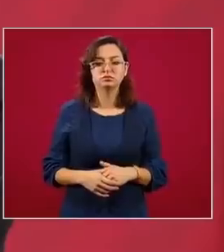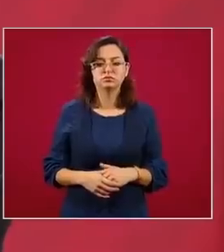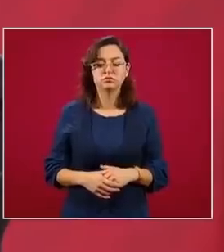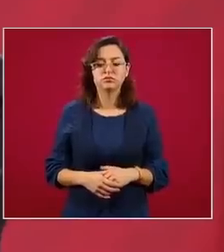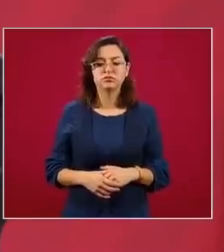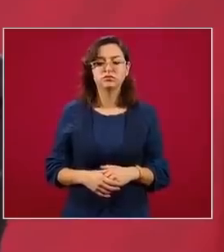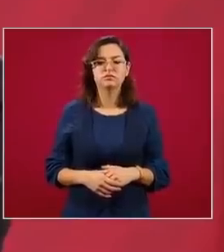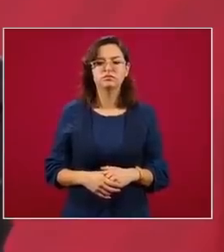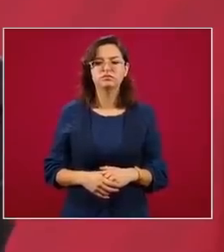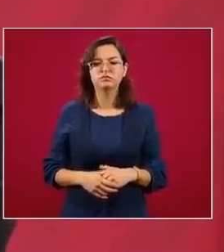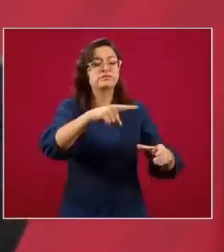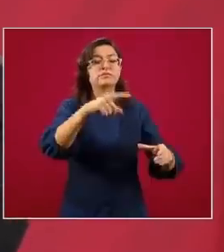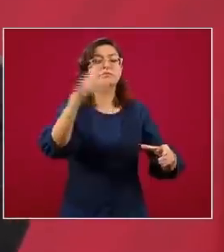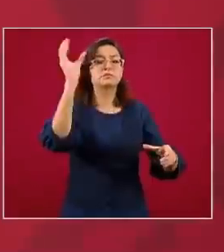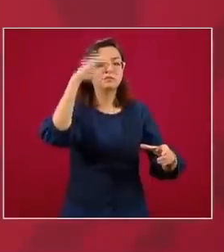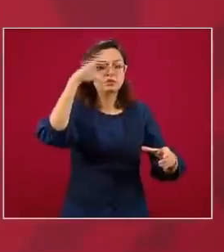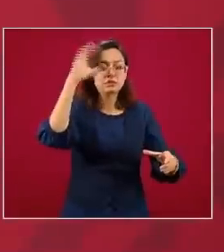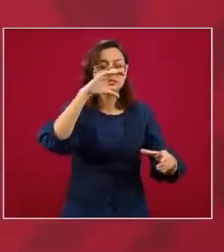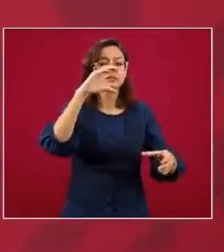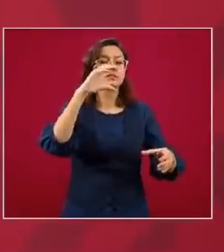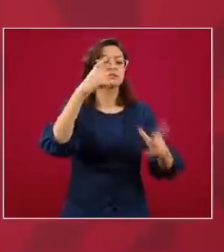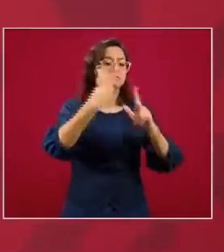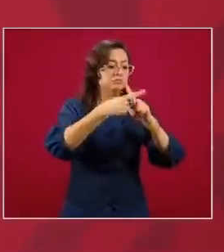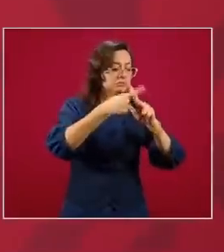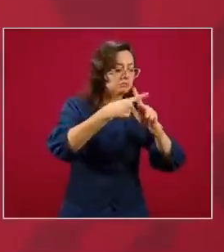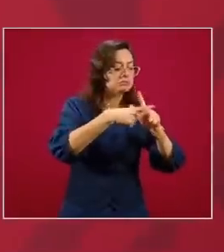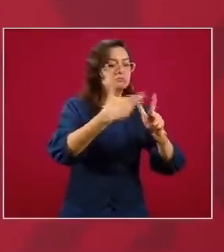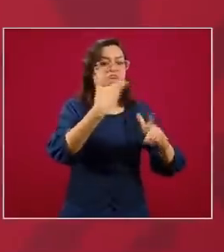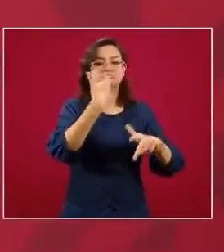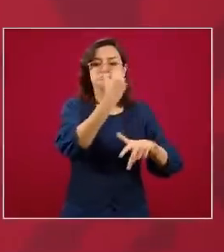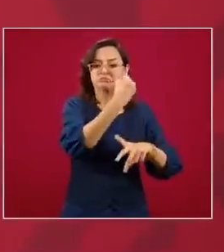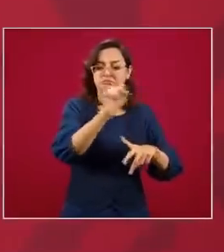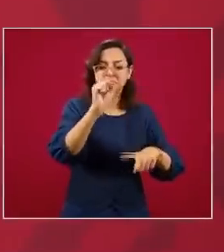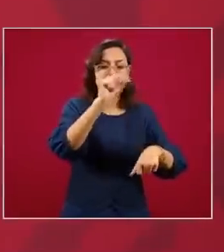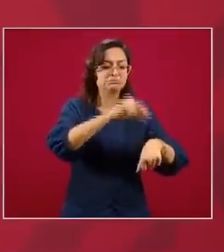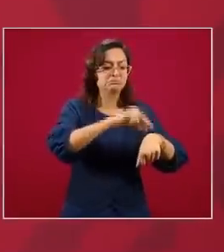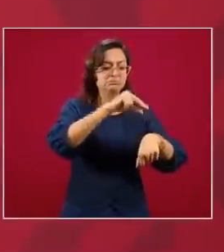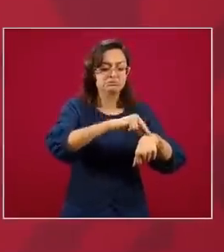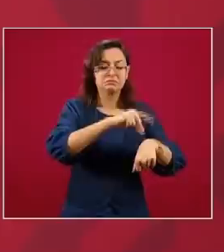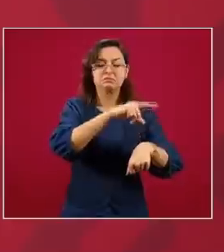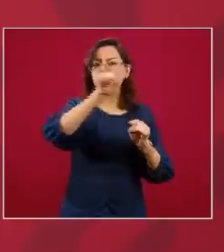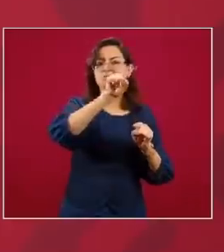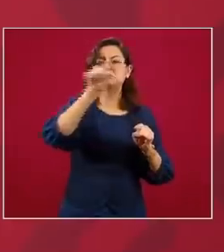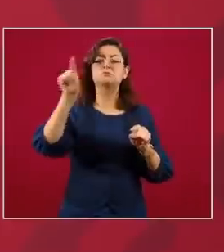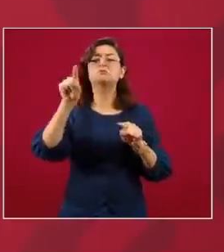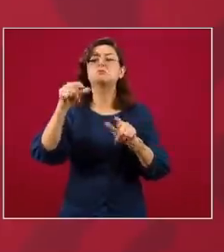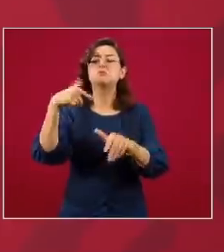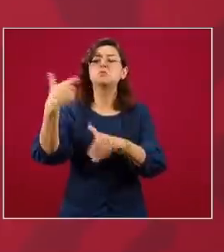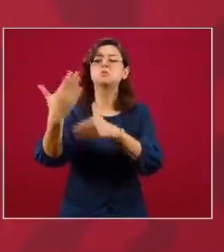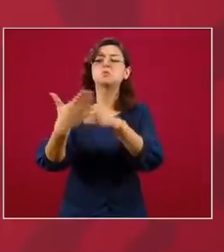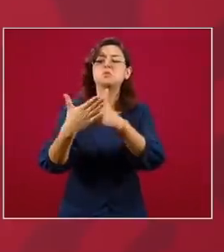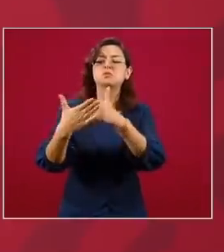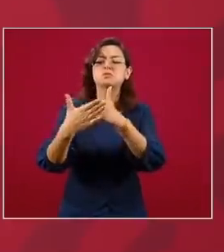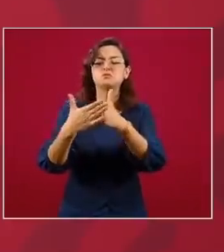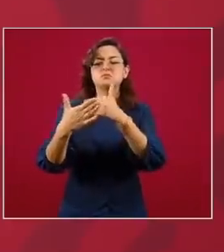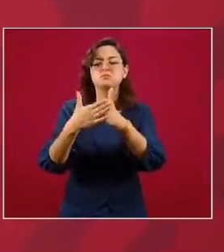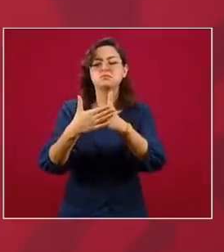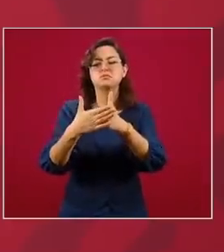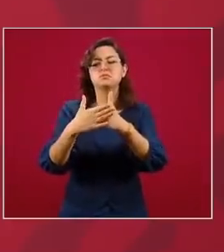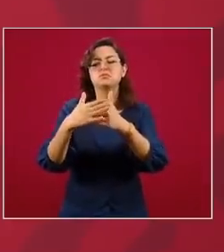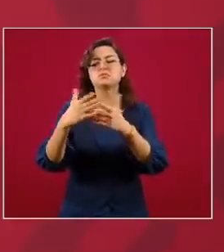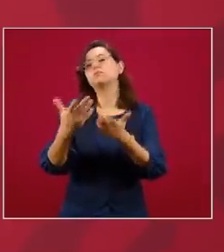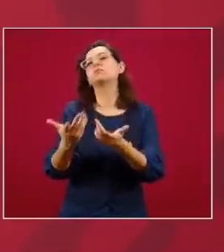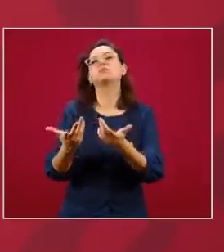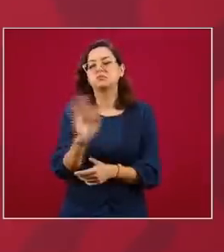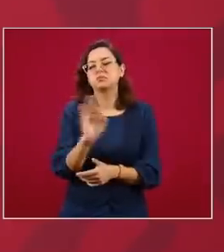no confiarnos de que estamos arriba y que en unos días, según las proyecciones,